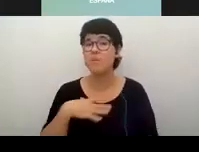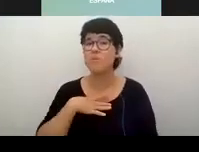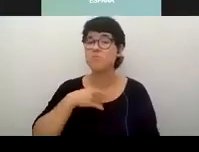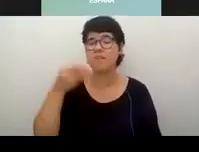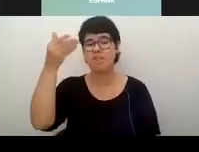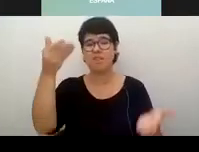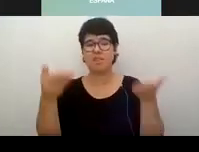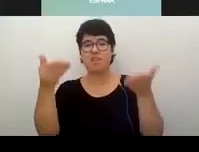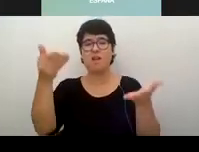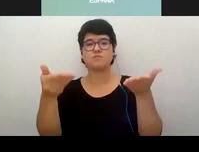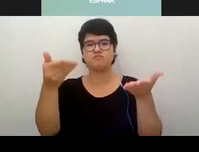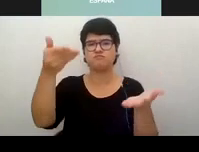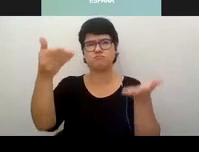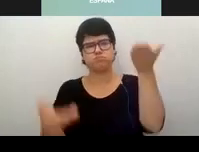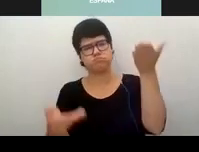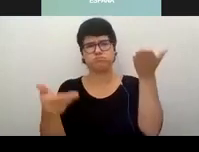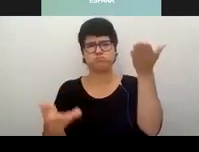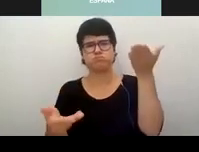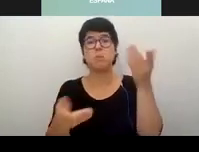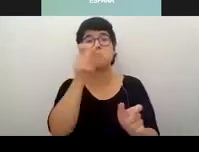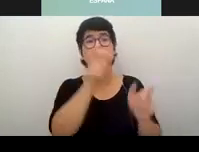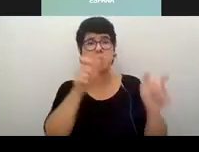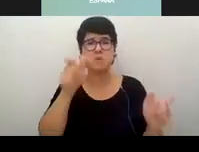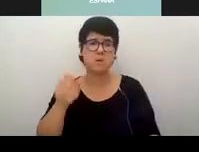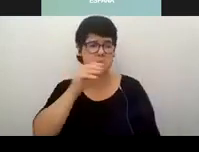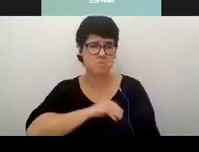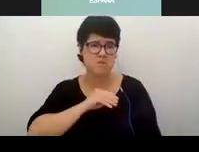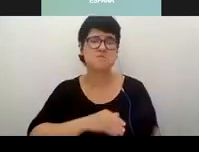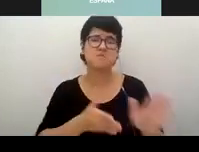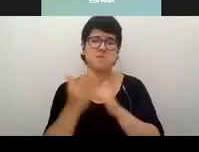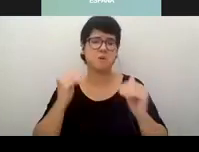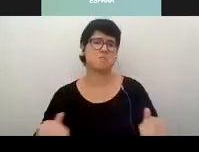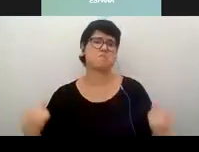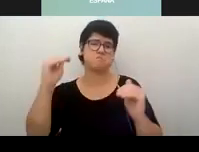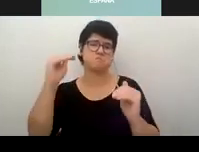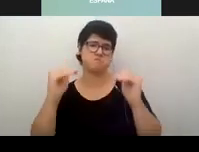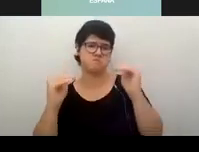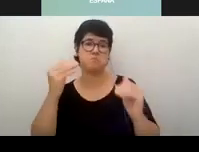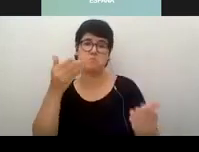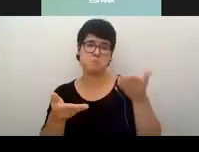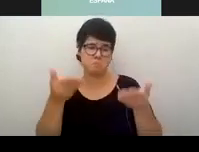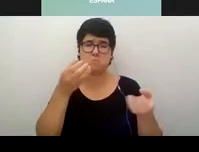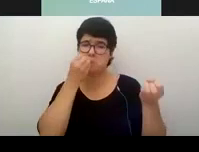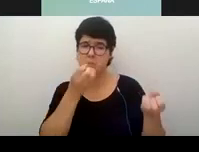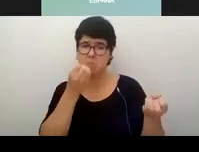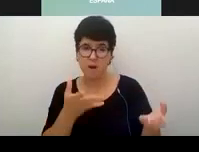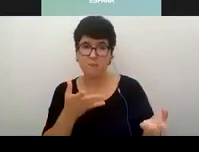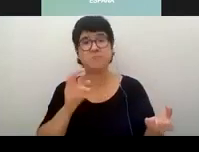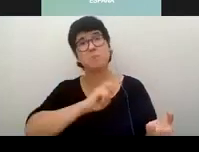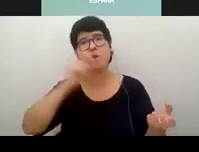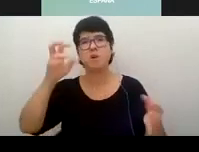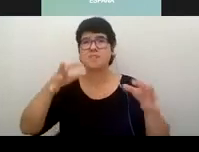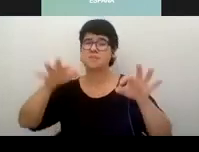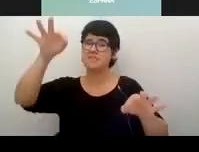algunas personas es bastante estable, pero en otras es un equilibrio que se sujeta con pinzas, es decir, es un equilibrio bastante